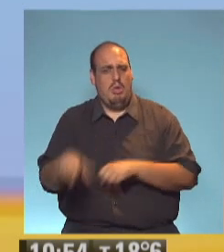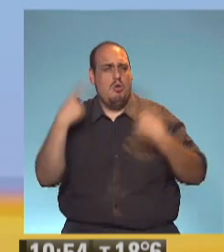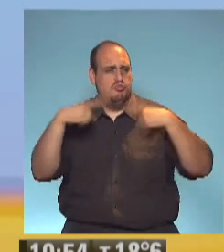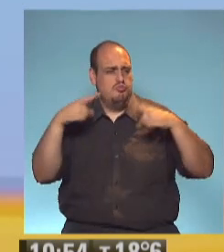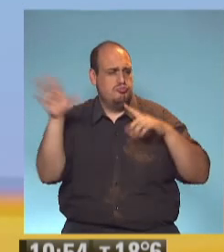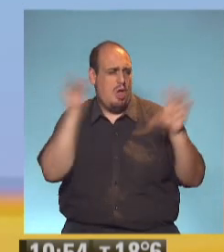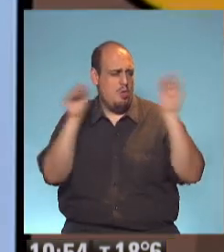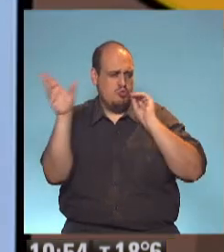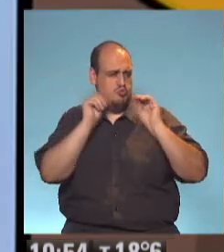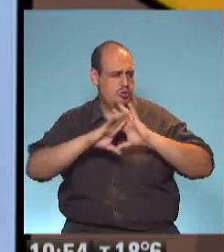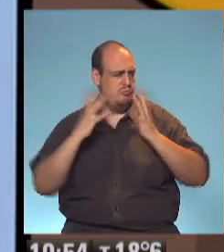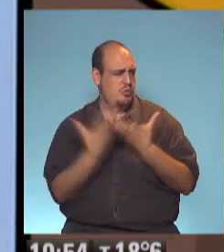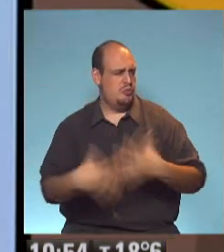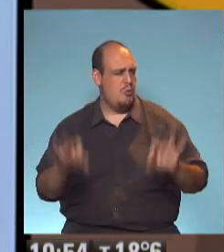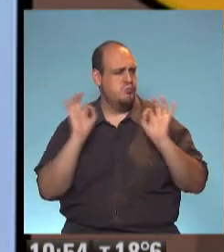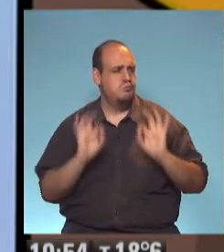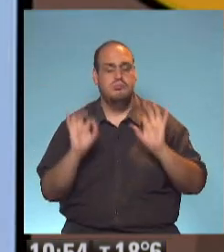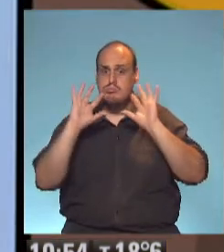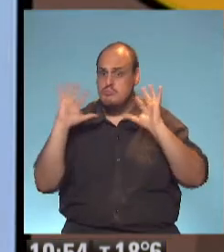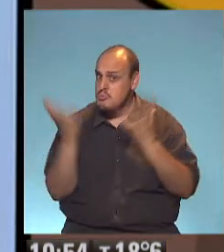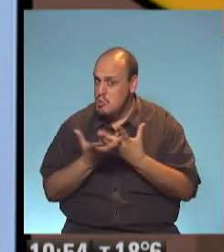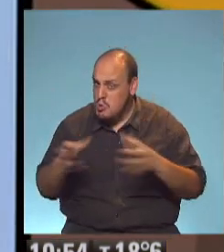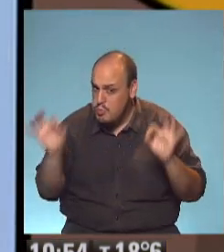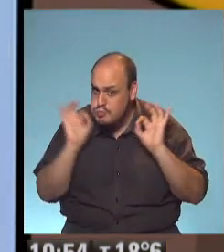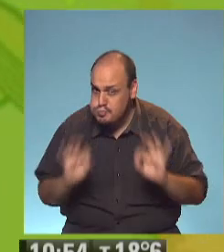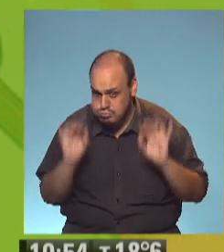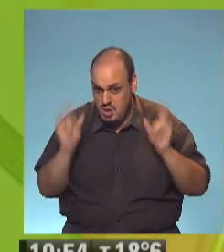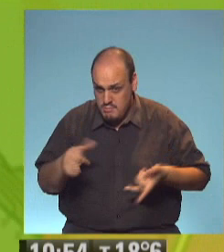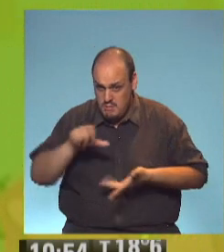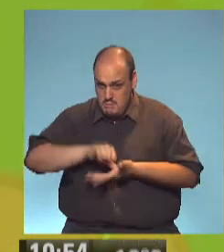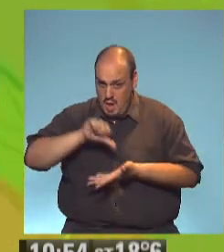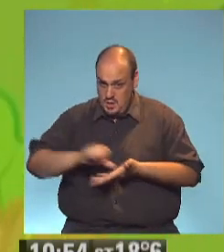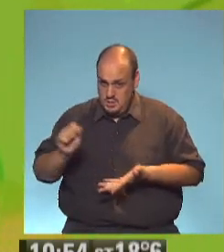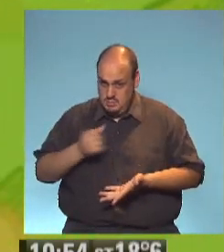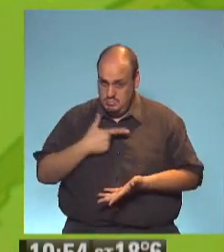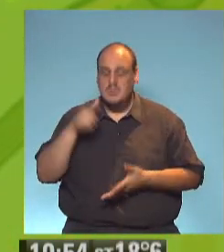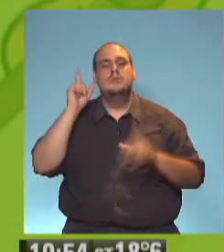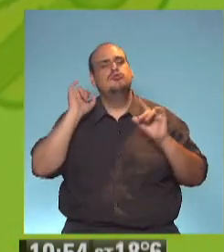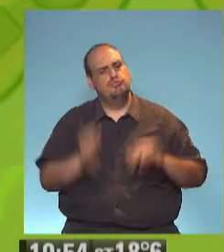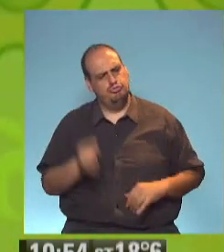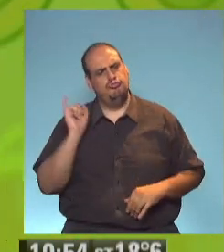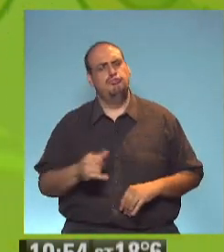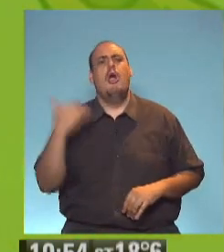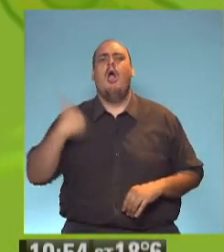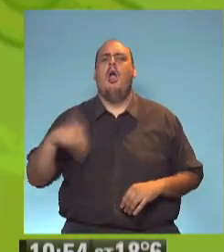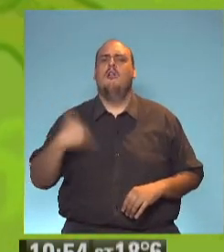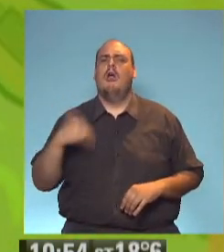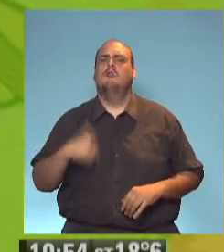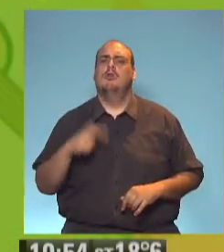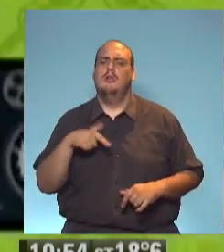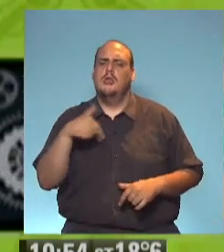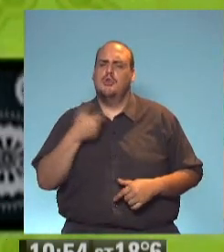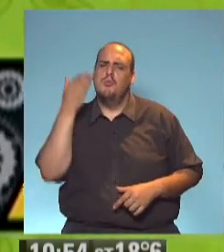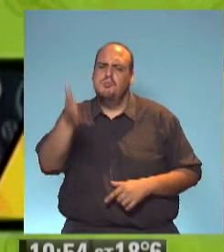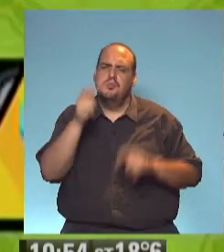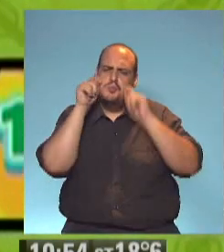en todo el mundo. ¿En todo el mundo? ¿También en mi país? Claro. En Argentina siempre fui muy bien